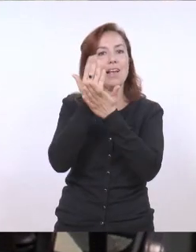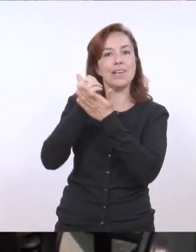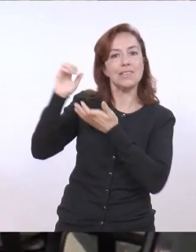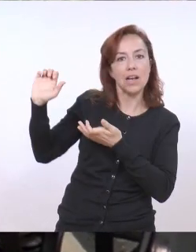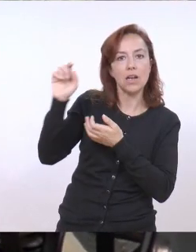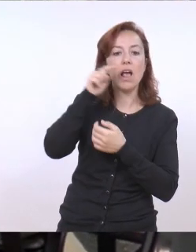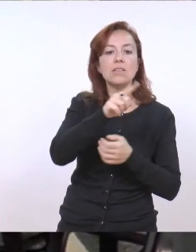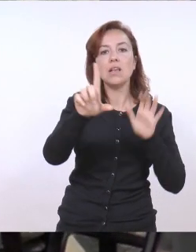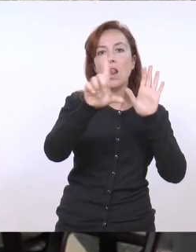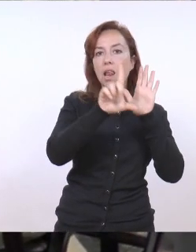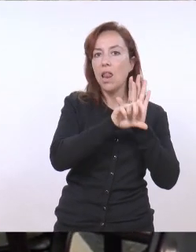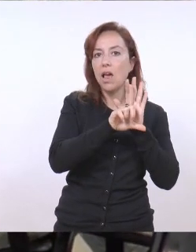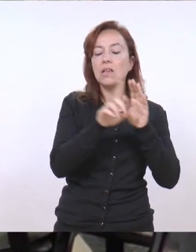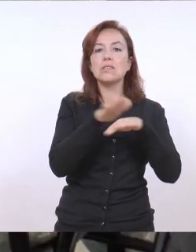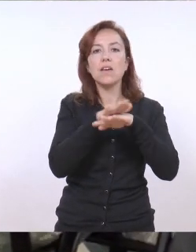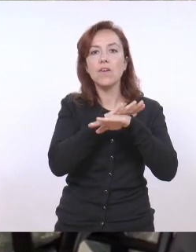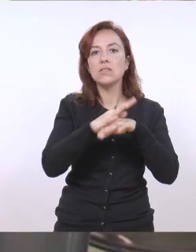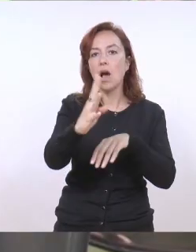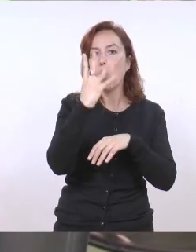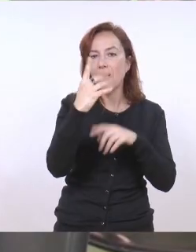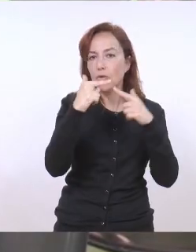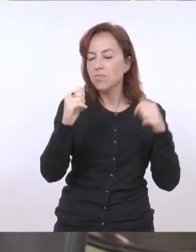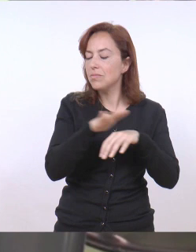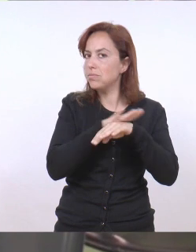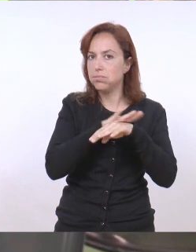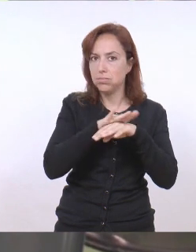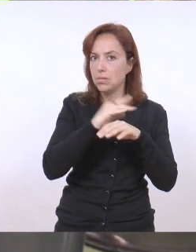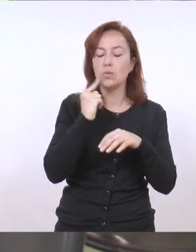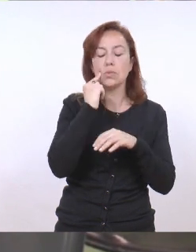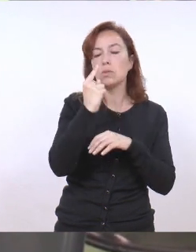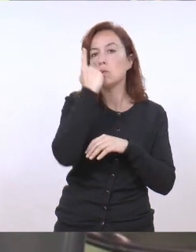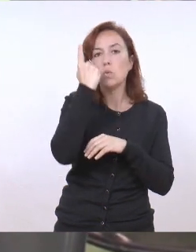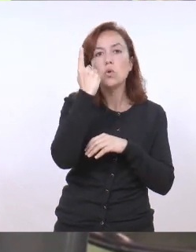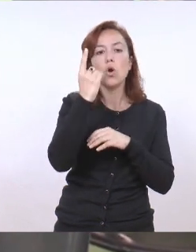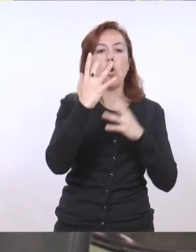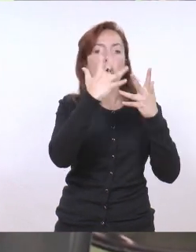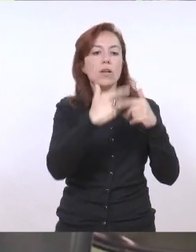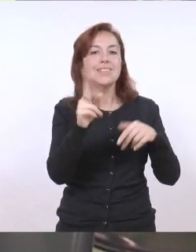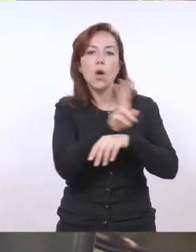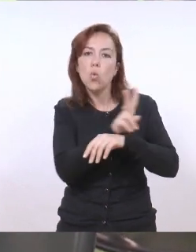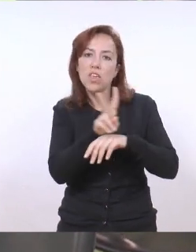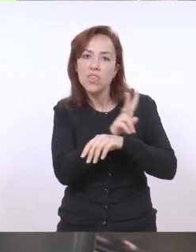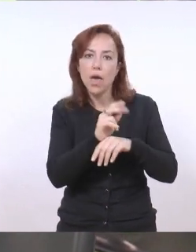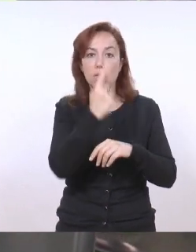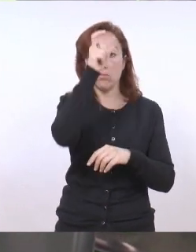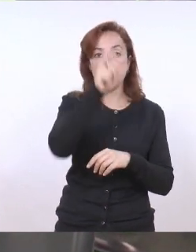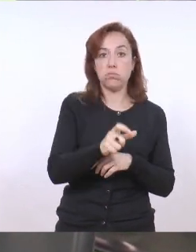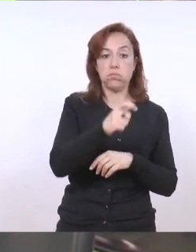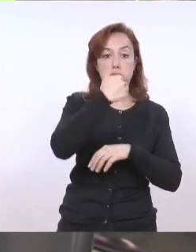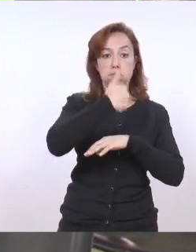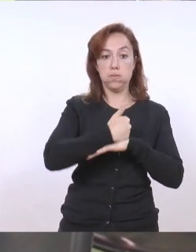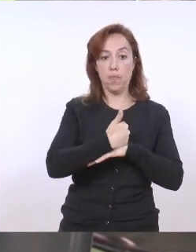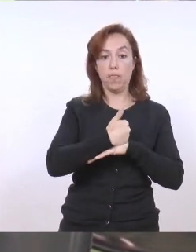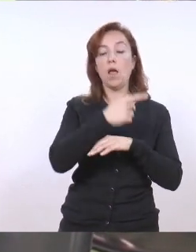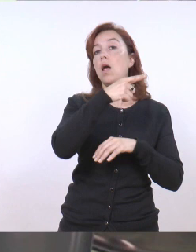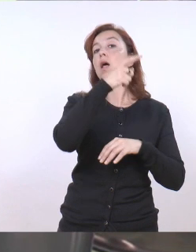en esa ley se basa en cuatro pilares básicos. Uno de ellos es el coordinador de seguridad, que es una